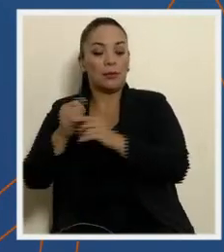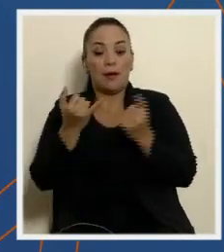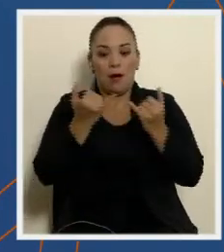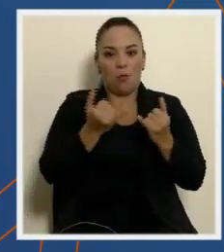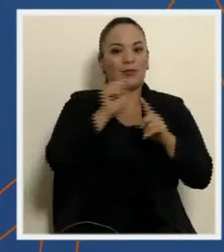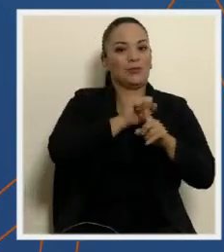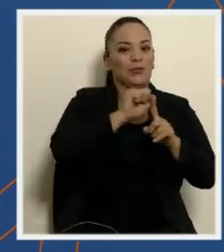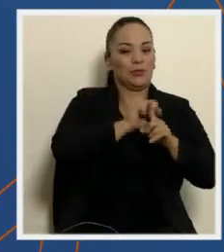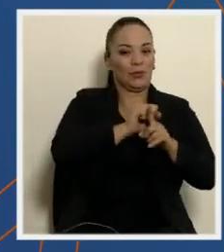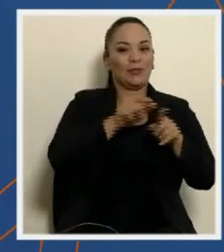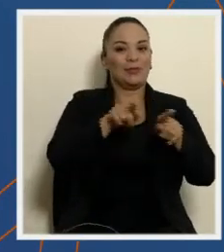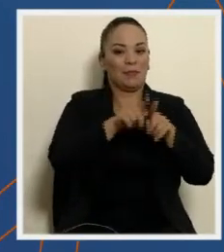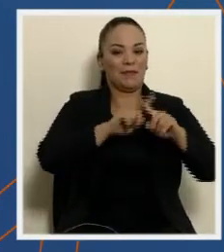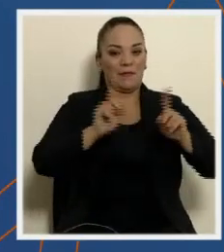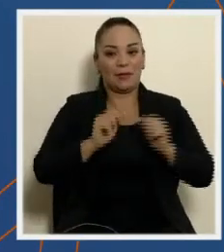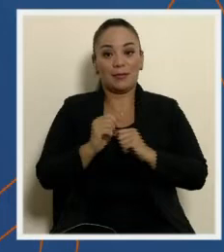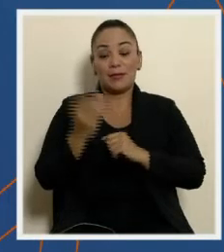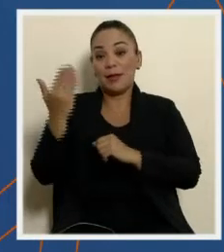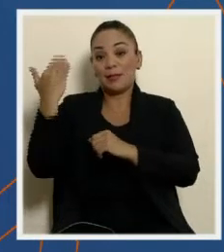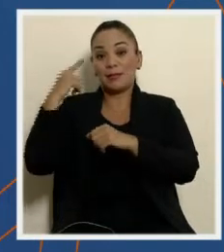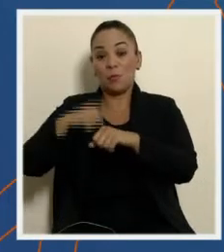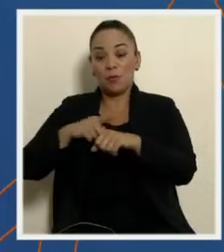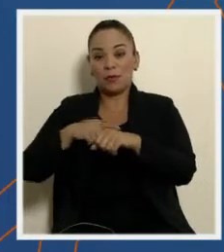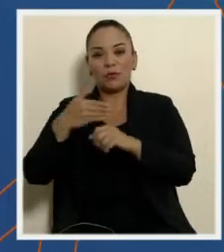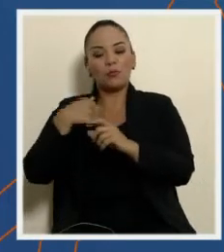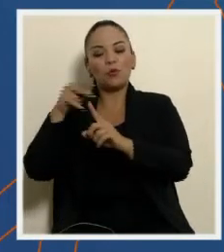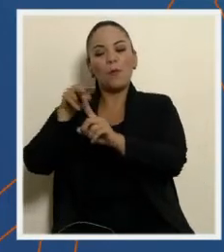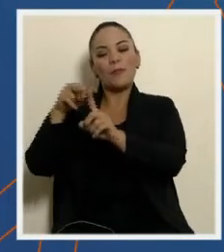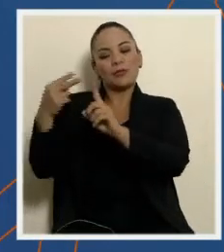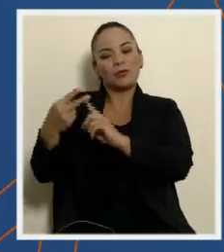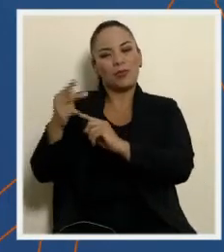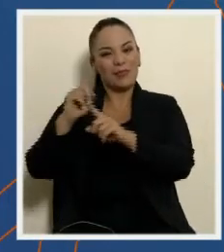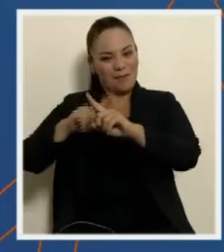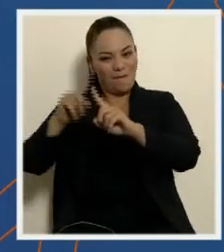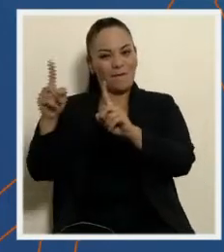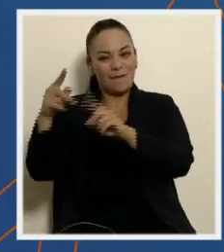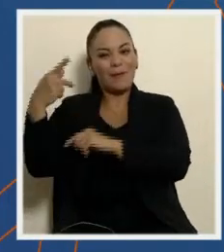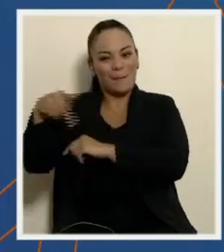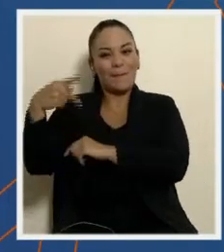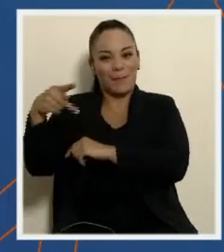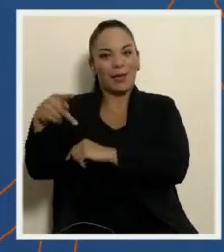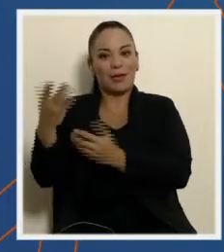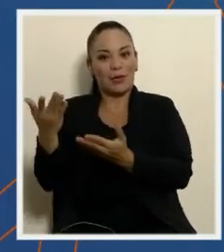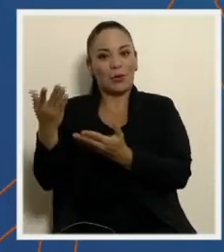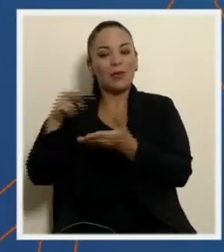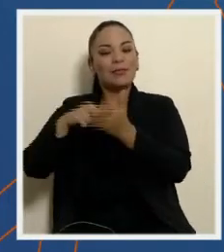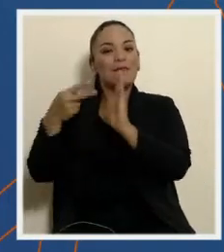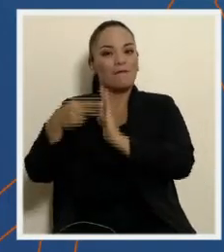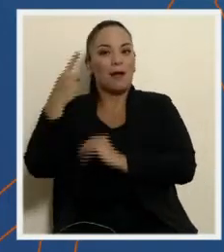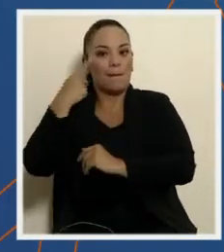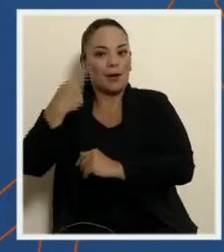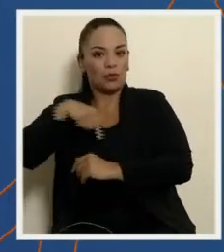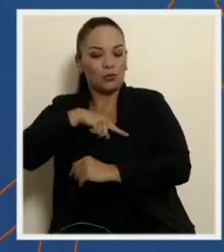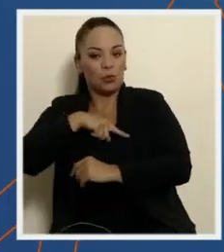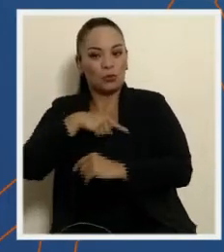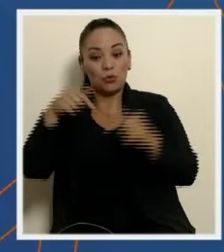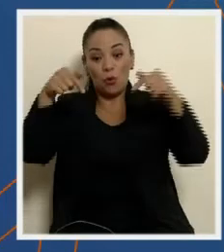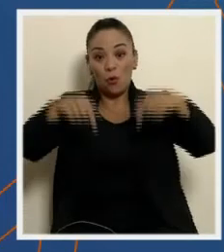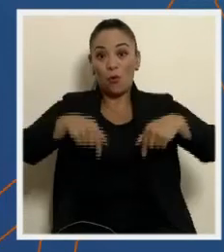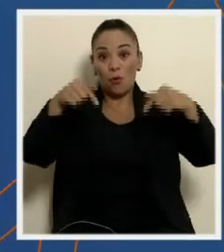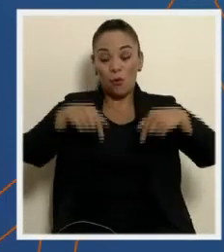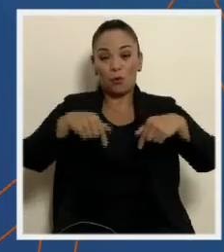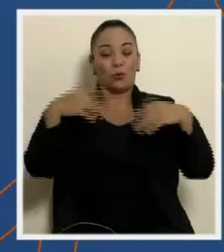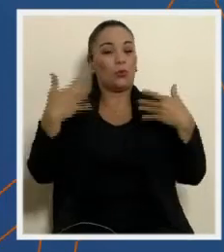momento teníamos quizá una percepción distinta del peligro que esto significaba para nosotros. Hoy día nos